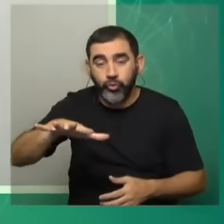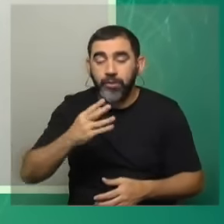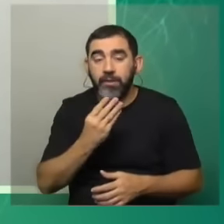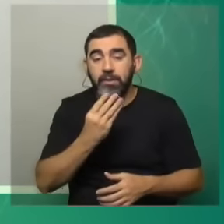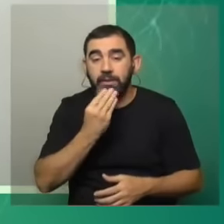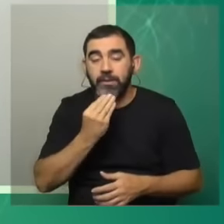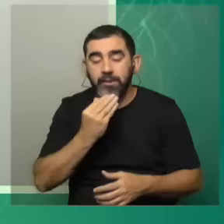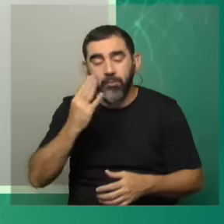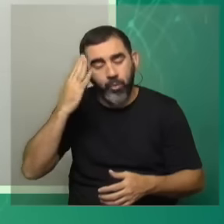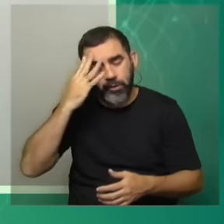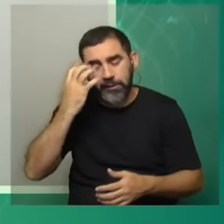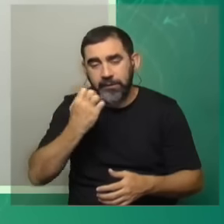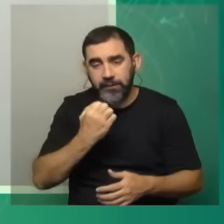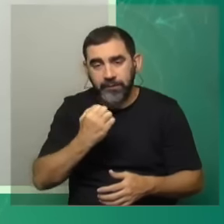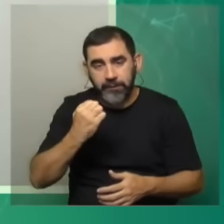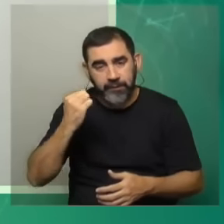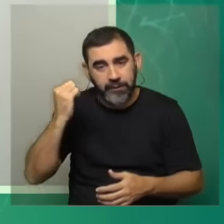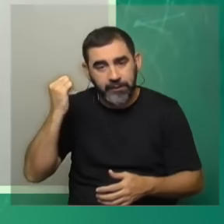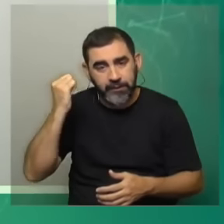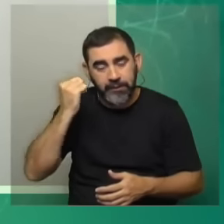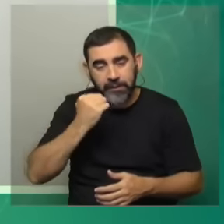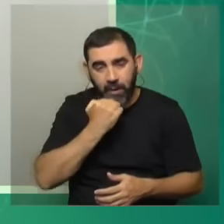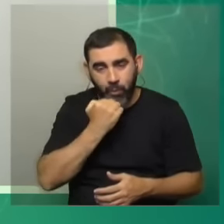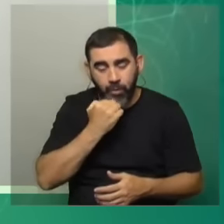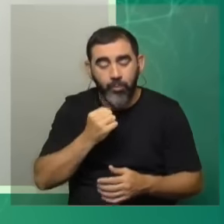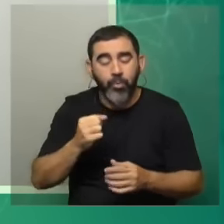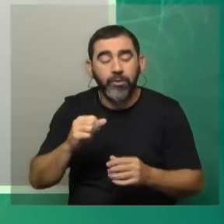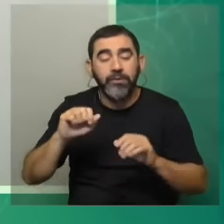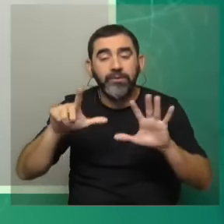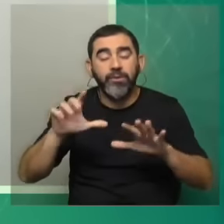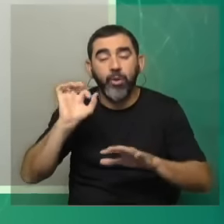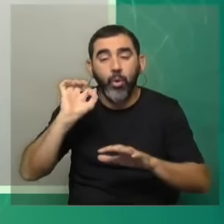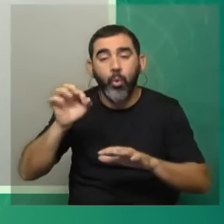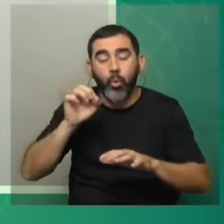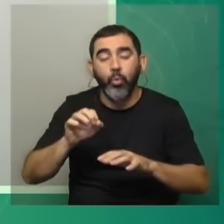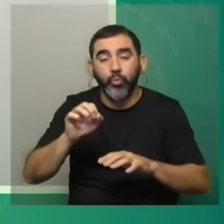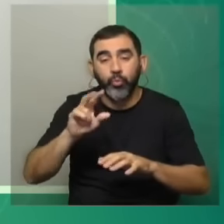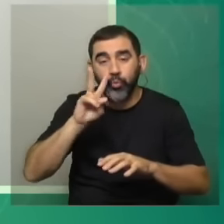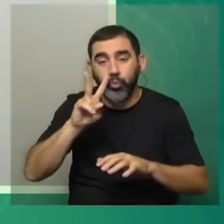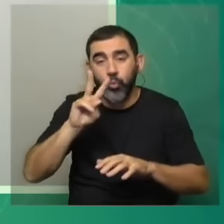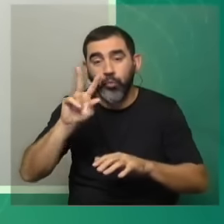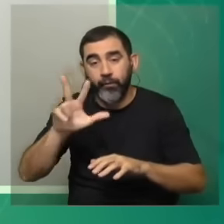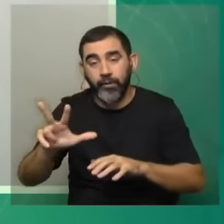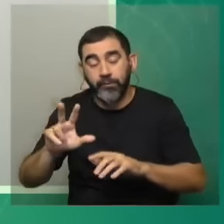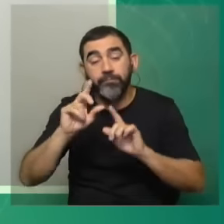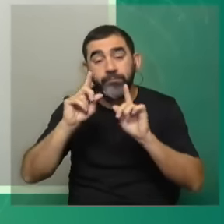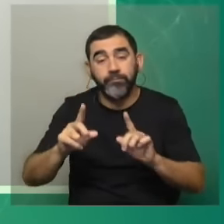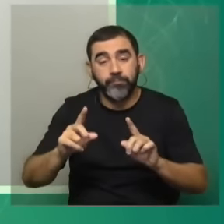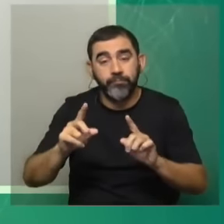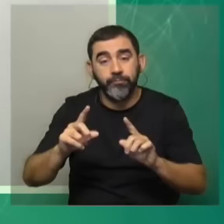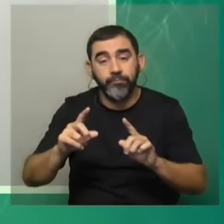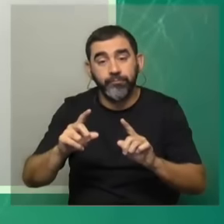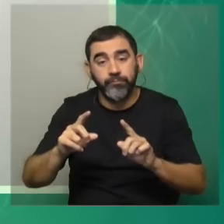traumatizada por el ataque del jamás el 7 de octubre del 2021 23 por el otro lado estamos hablando estamos viviendo una